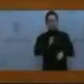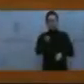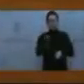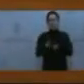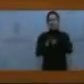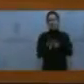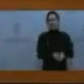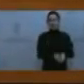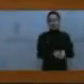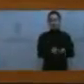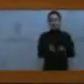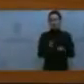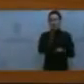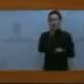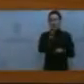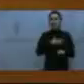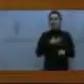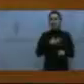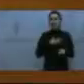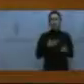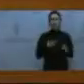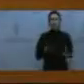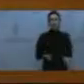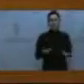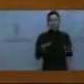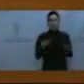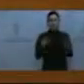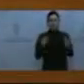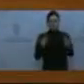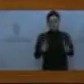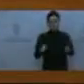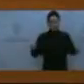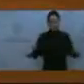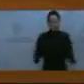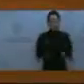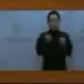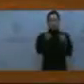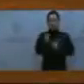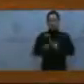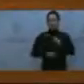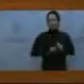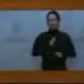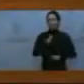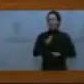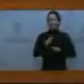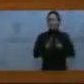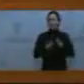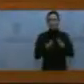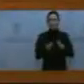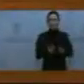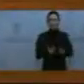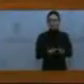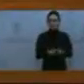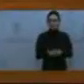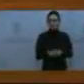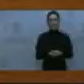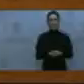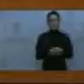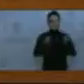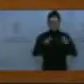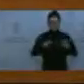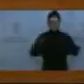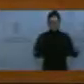propiedad, pilar básico para el desarrollo de actuaciones en nuestros bosques, sigue como siempre, sin